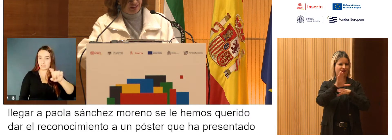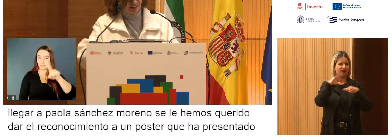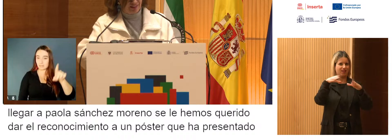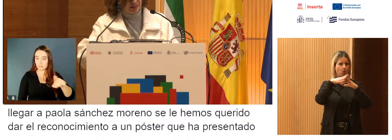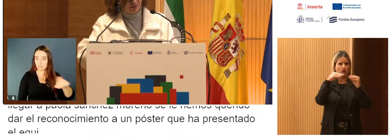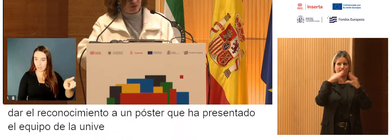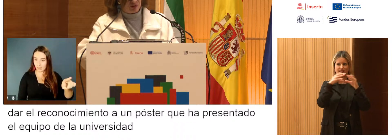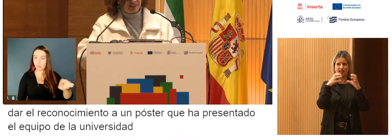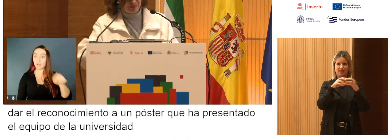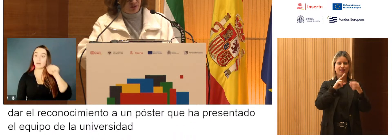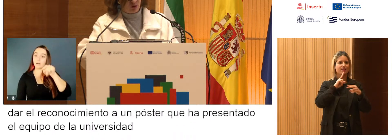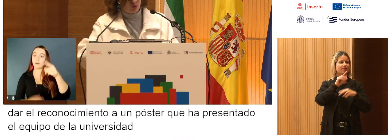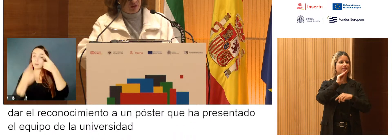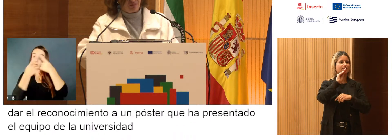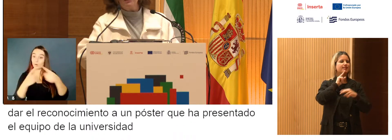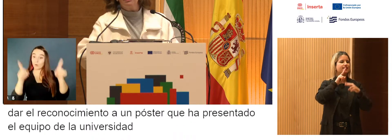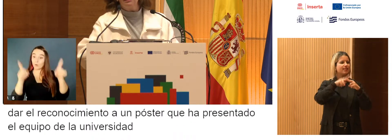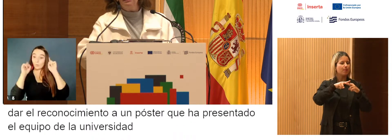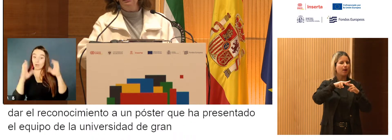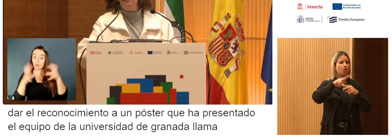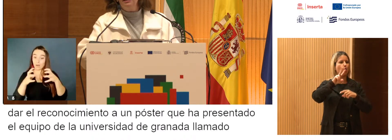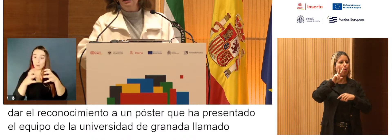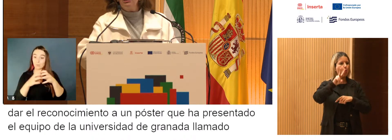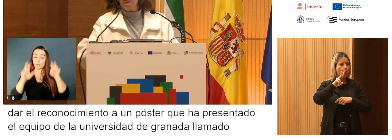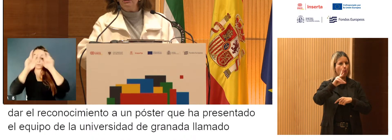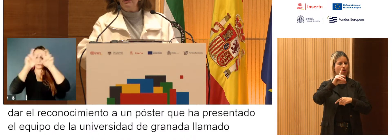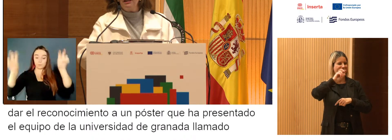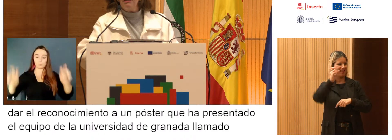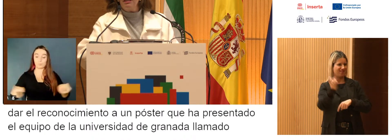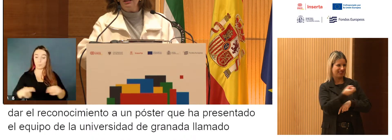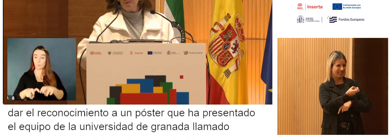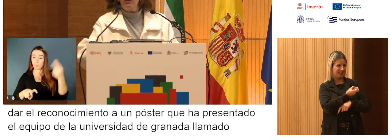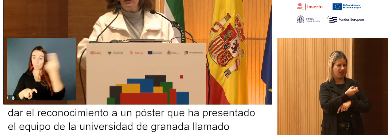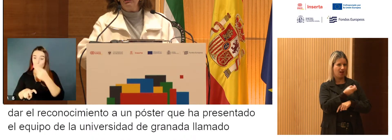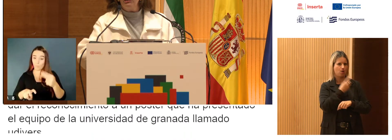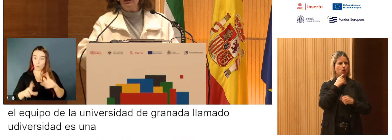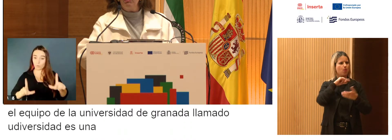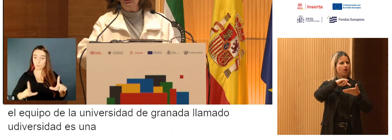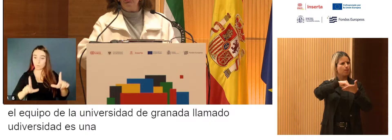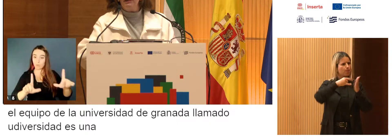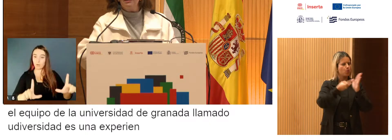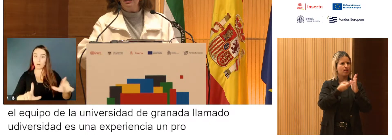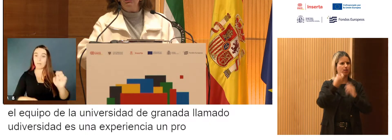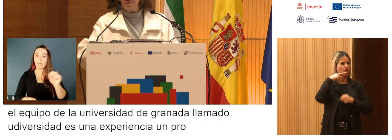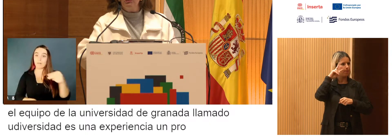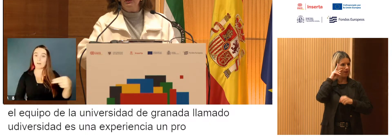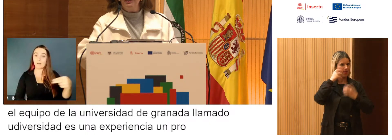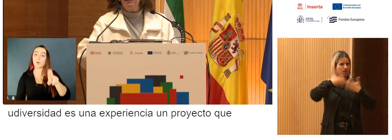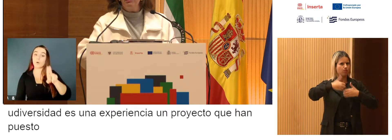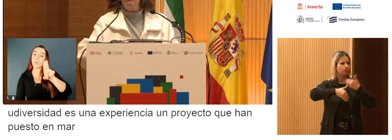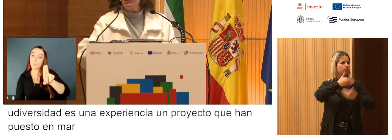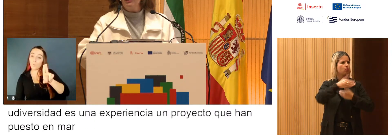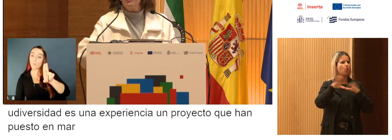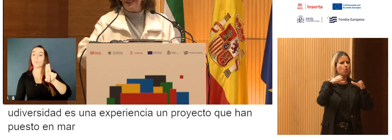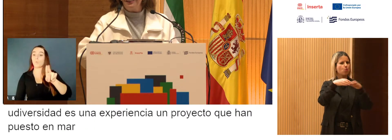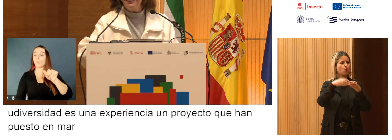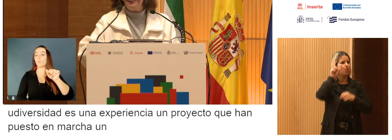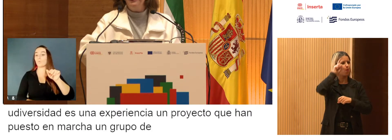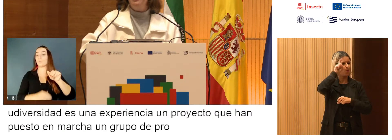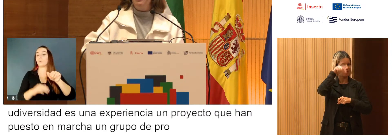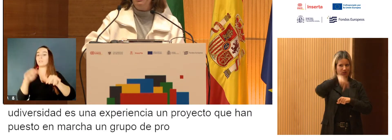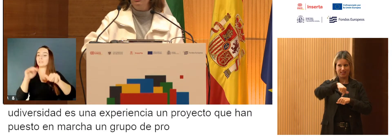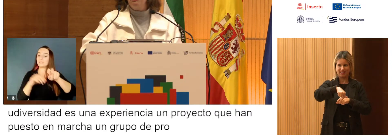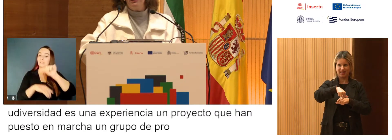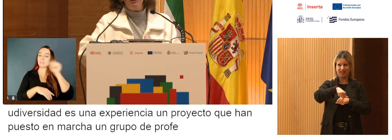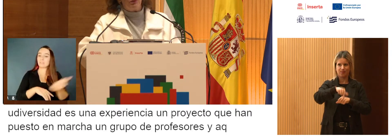Universidad de Granada llamado Diversidad. Es una experiencia, un proyecto que han puesto en marcha un grupo de profesores, y aquí